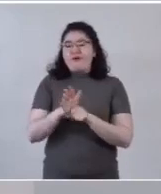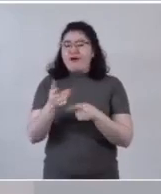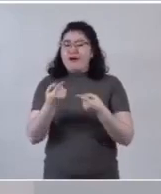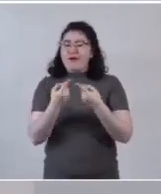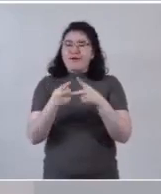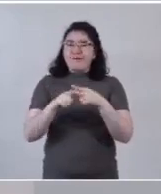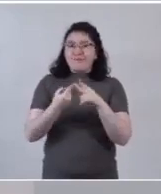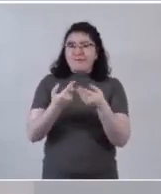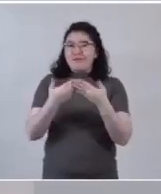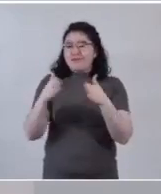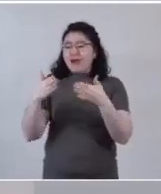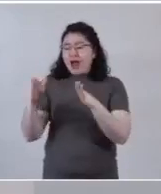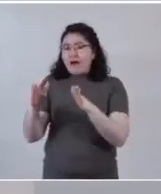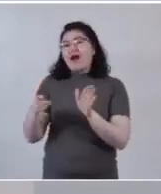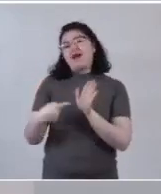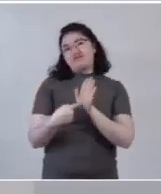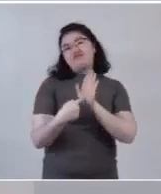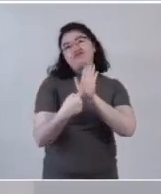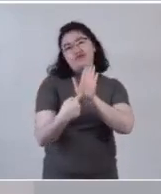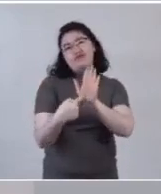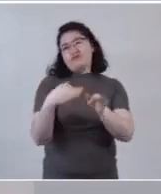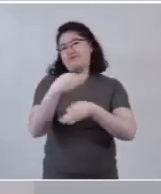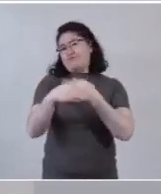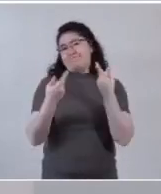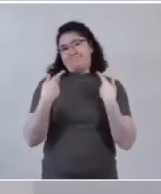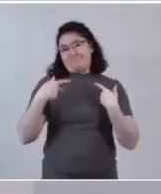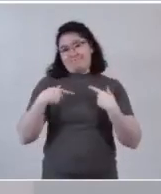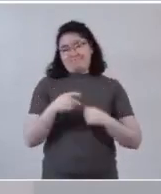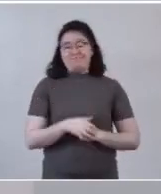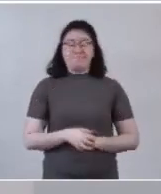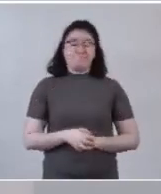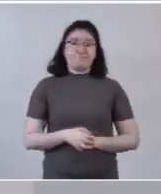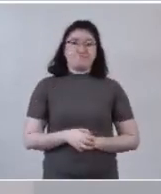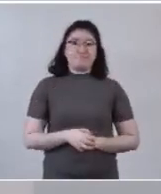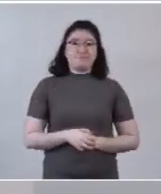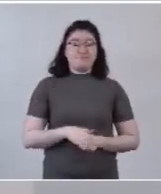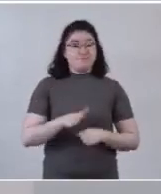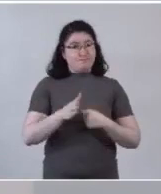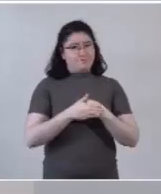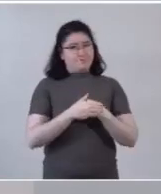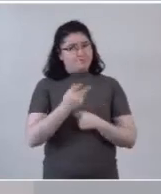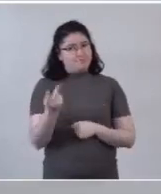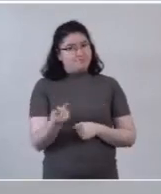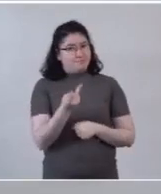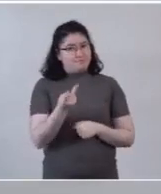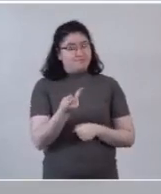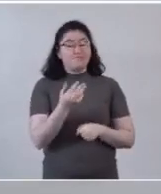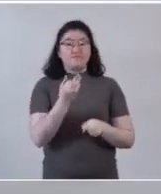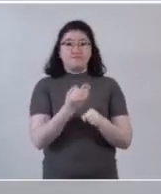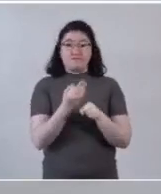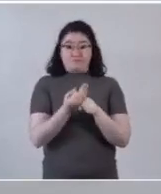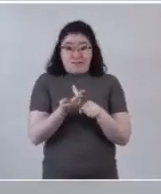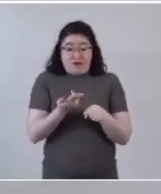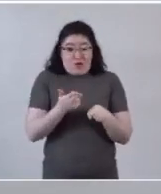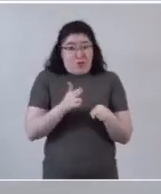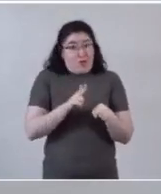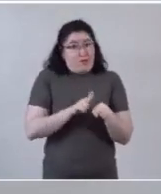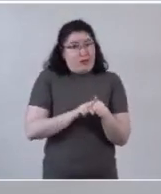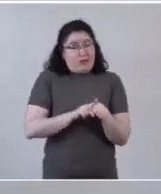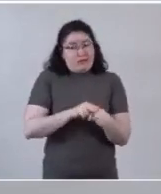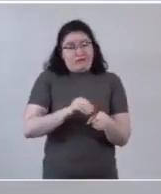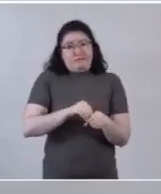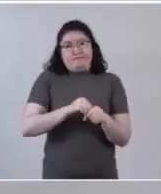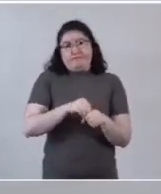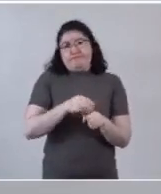la ciudadanía y a través de ustedes. Bueno, en la siguiente pregunta, en un escenario de saturación de hospitales, dado que el índice de